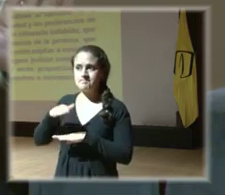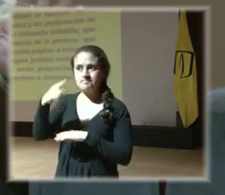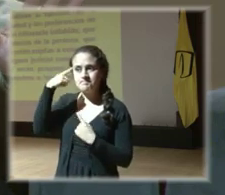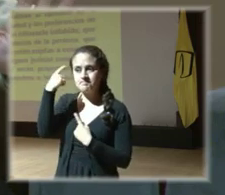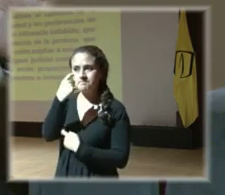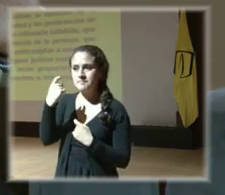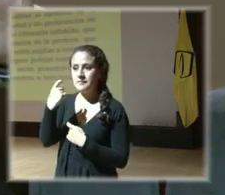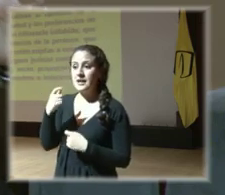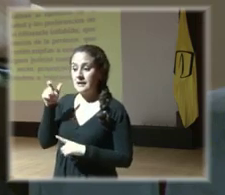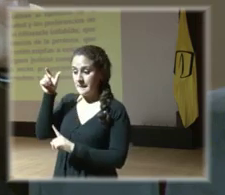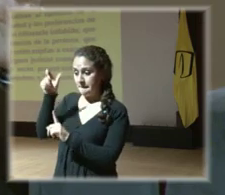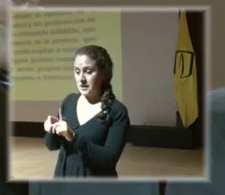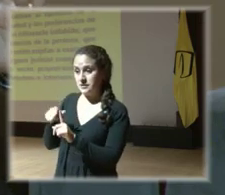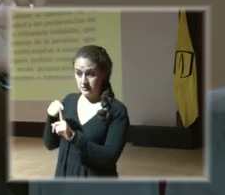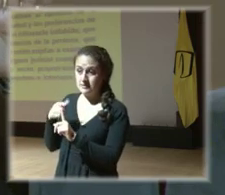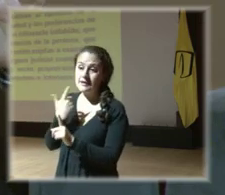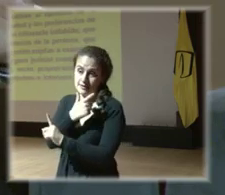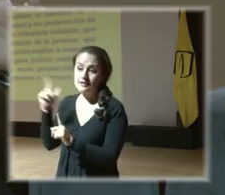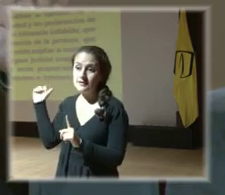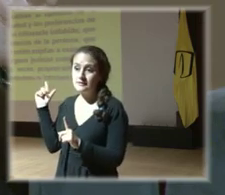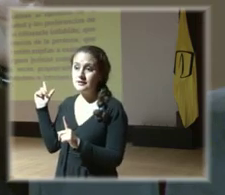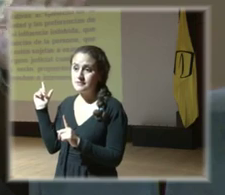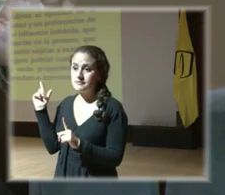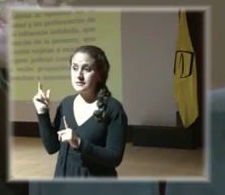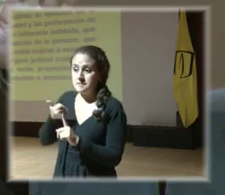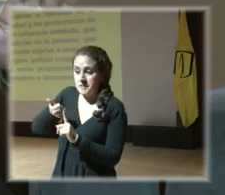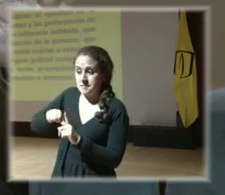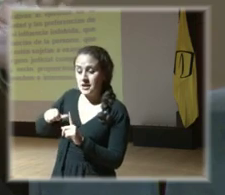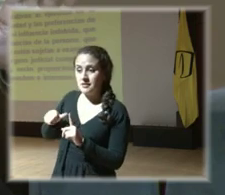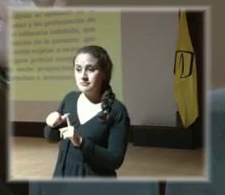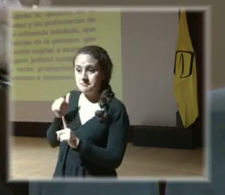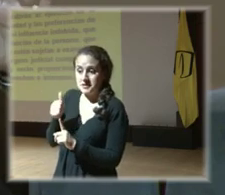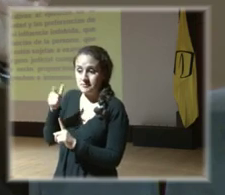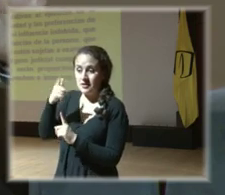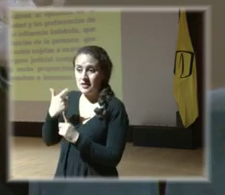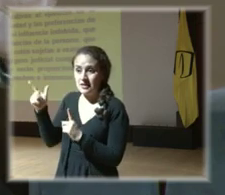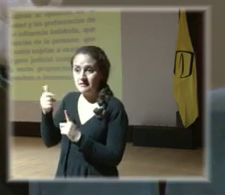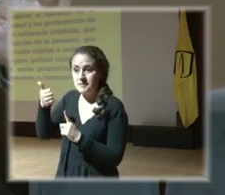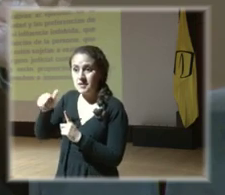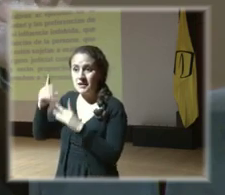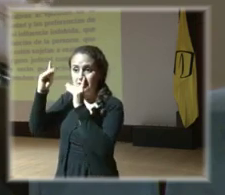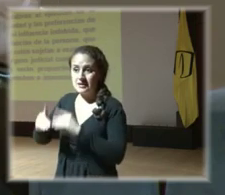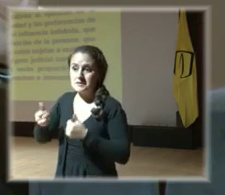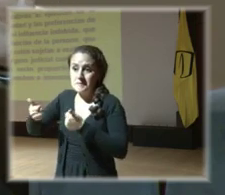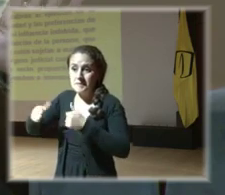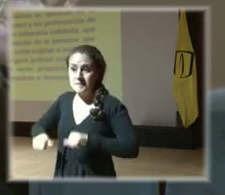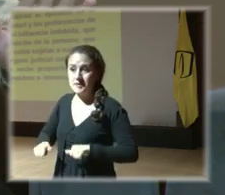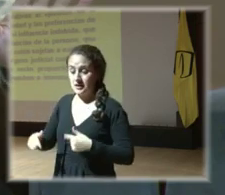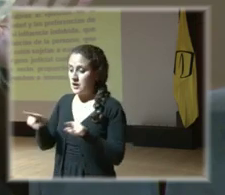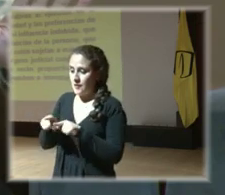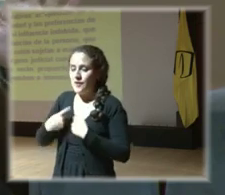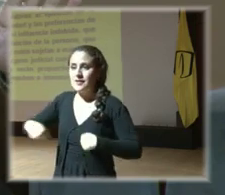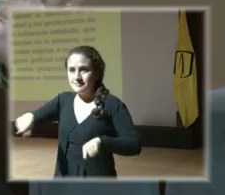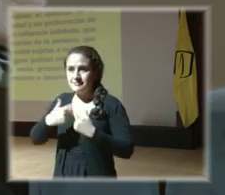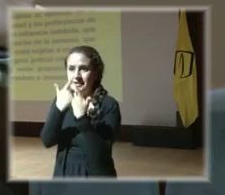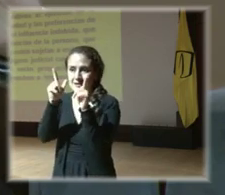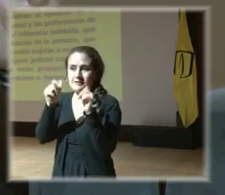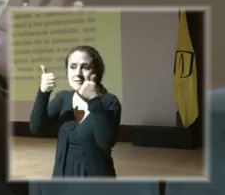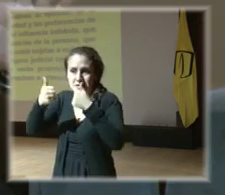pues la persona es libre para bien y para mal, pero así como somos nosotros libres para bien y para mal, ¿no?